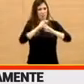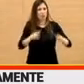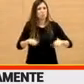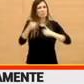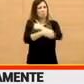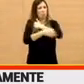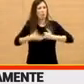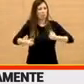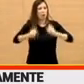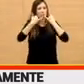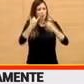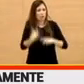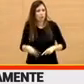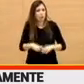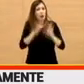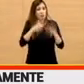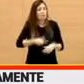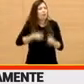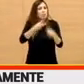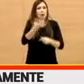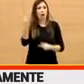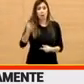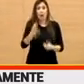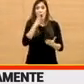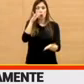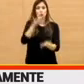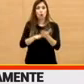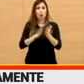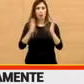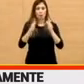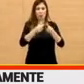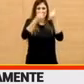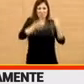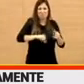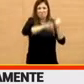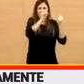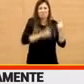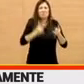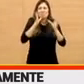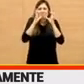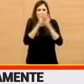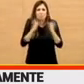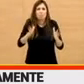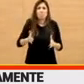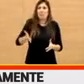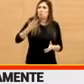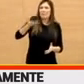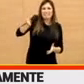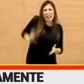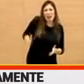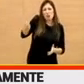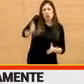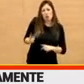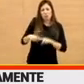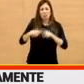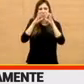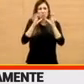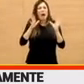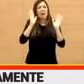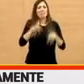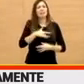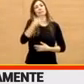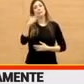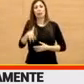consigue que en mitad de una crisis de precariedad absoluta en los salarios se haya permitido que haya consejeros delegados que cobren hasta